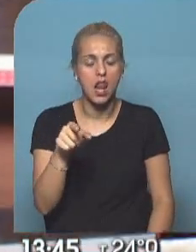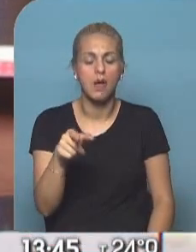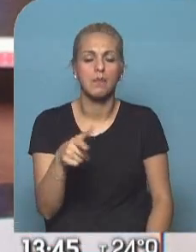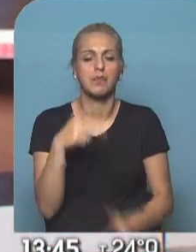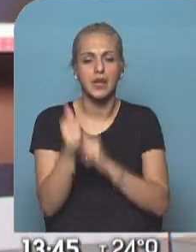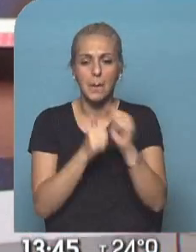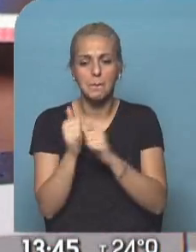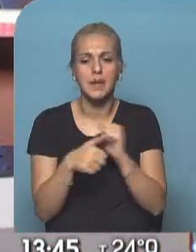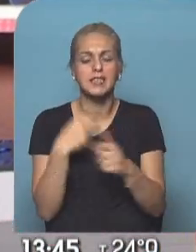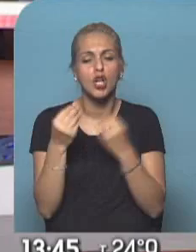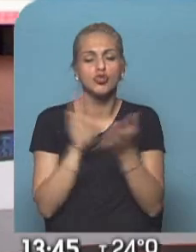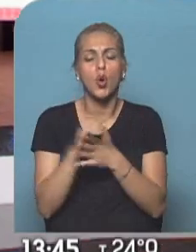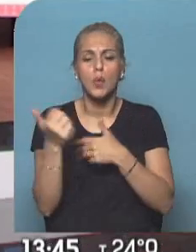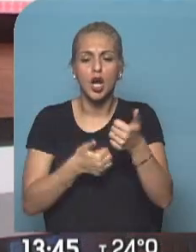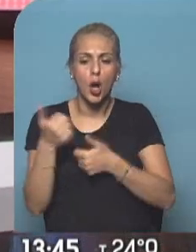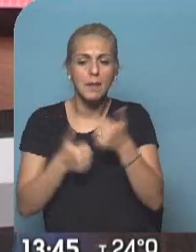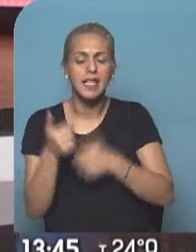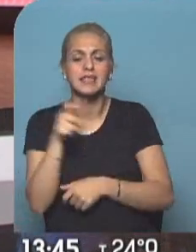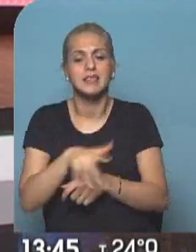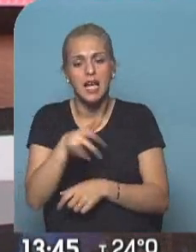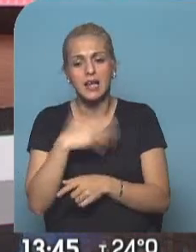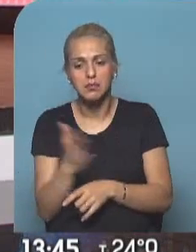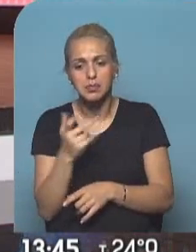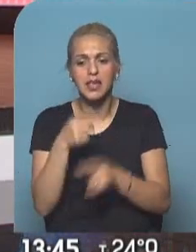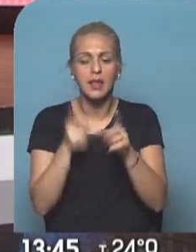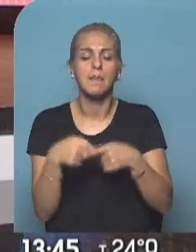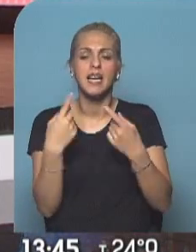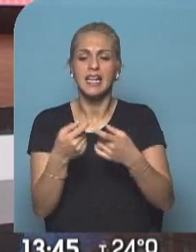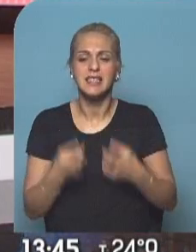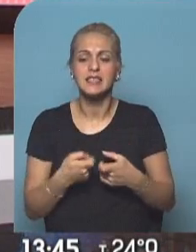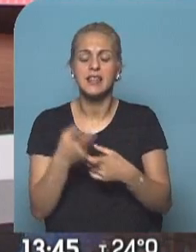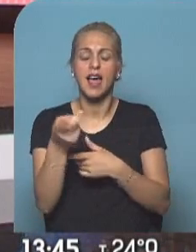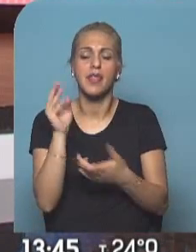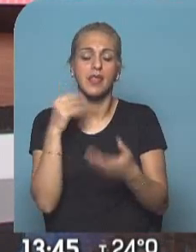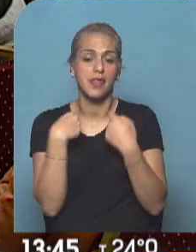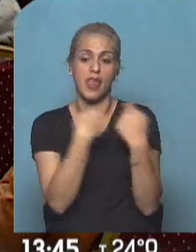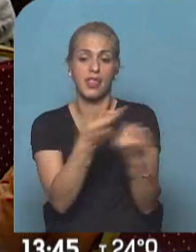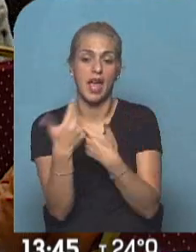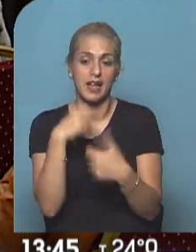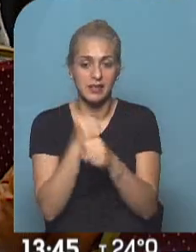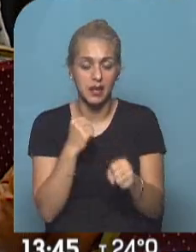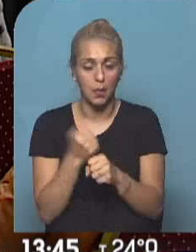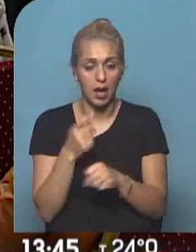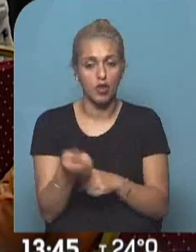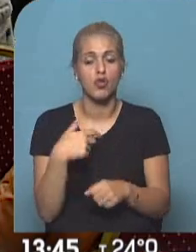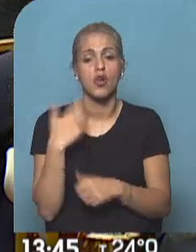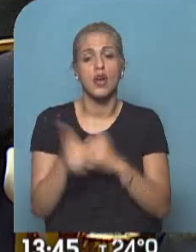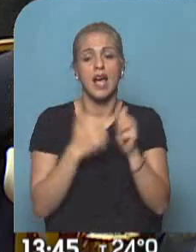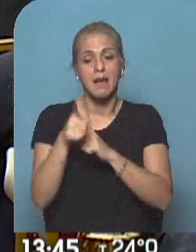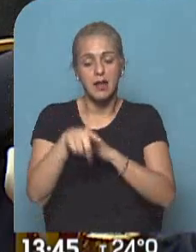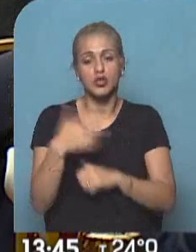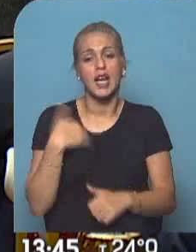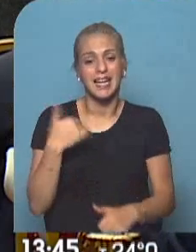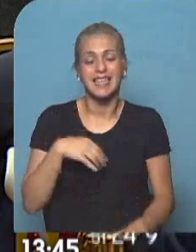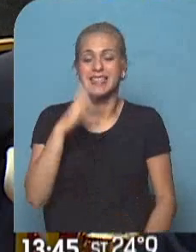trataron, la competitividad del sector y también la necesidad de generación de empleo genuino. Federación Argentina de la Mediana Empresa,